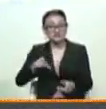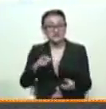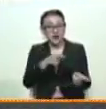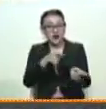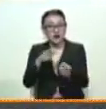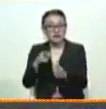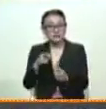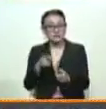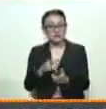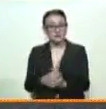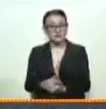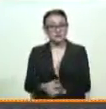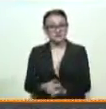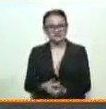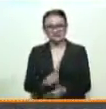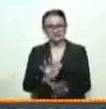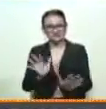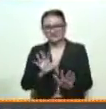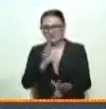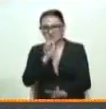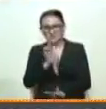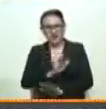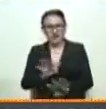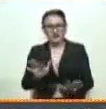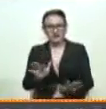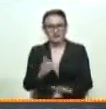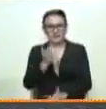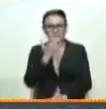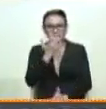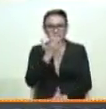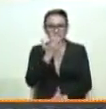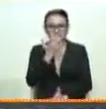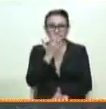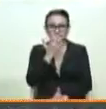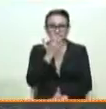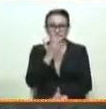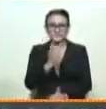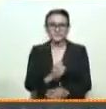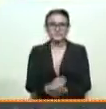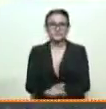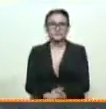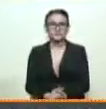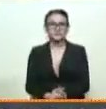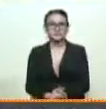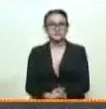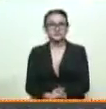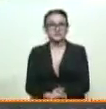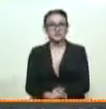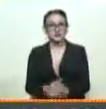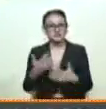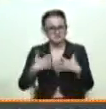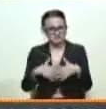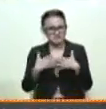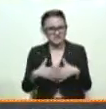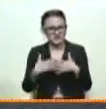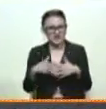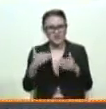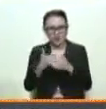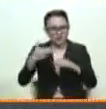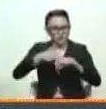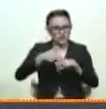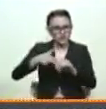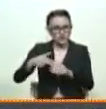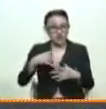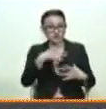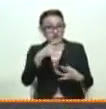lobby perverso, es un ciclo perverso allí. Los lobbies de las industrias militares, así como los lobbies petroleros con sus